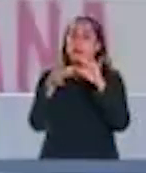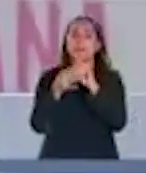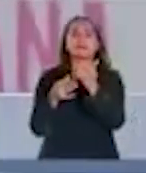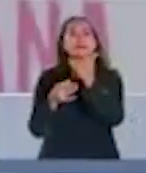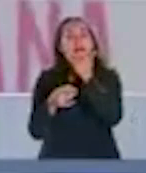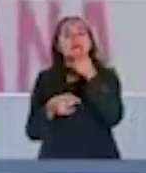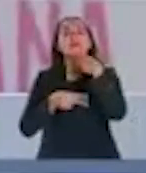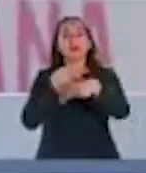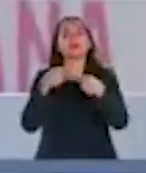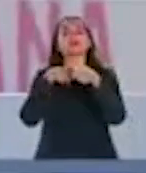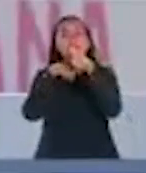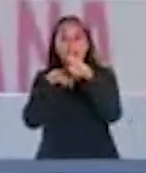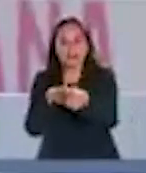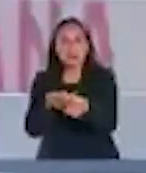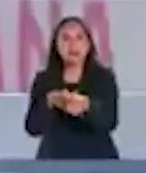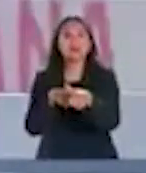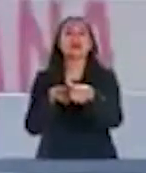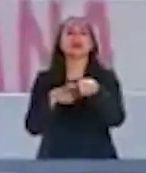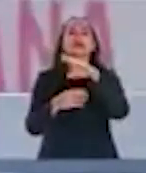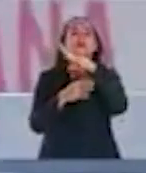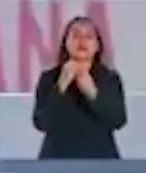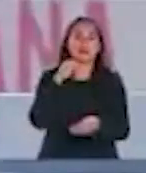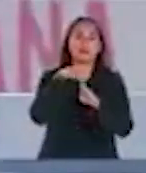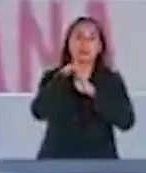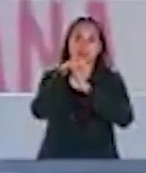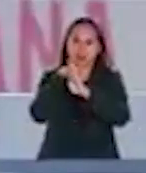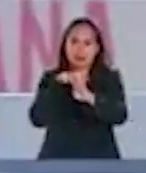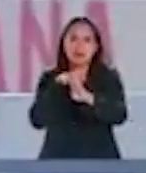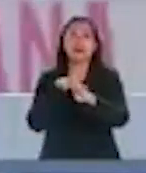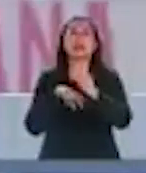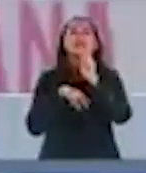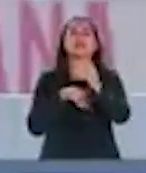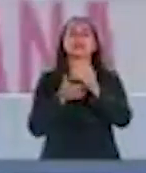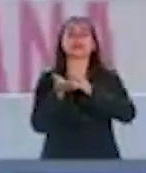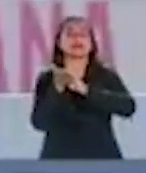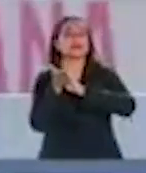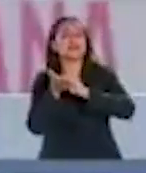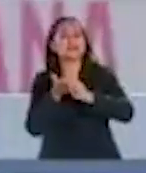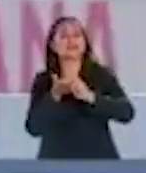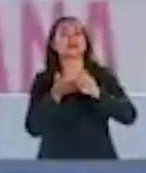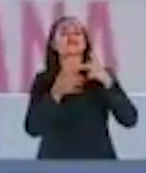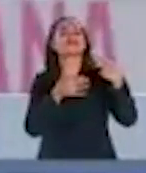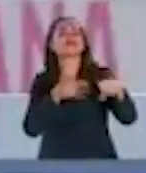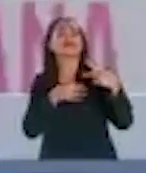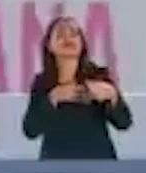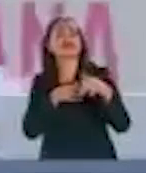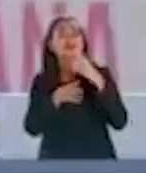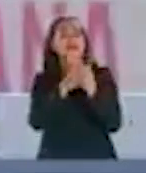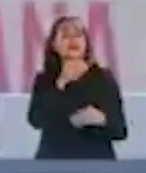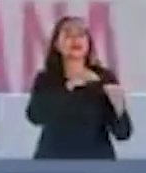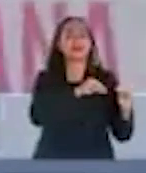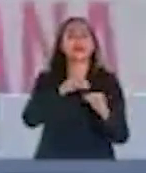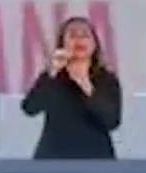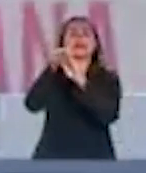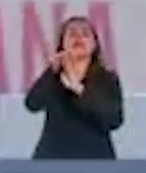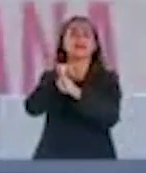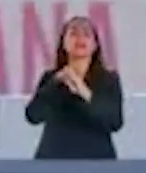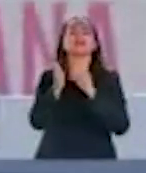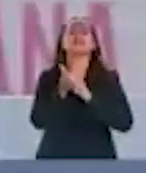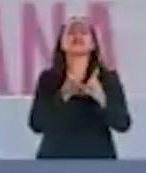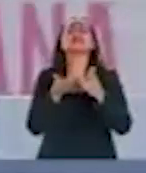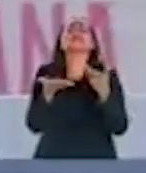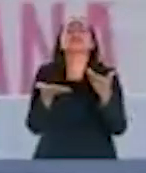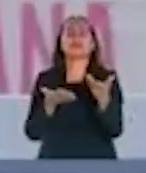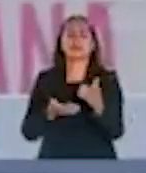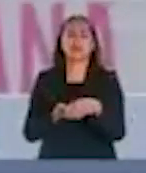este es el bloque 3 los derechos de migrantes les recuerdo que este primer segmento abrirá con